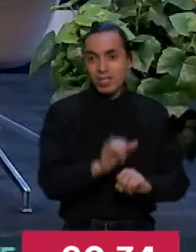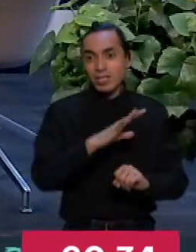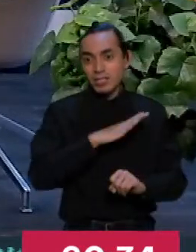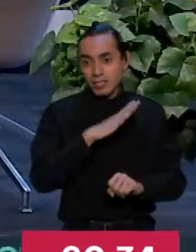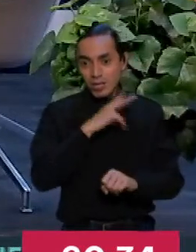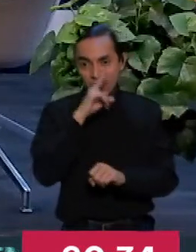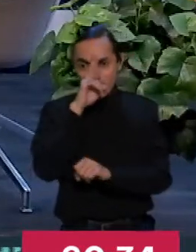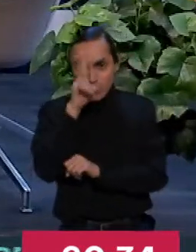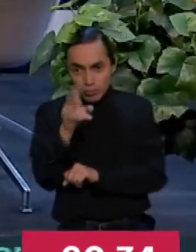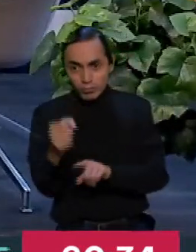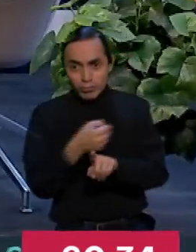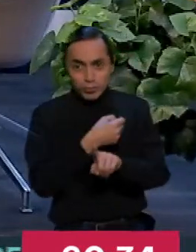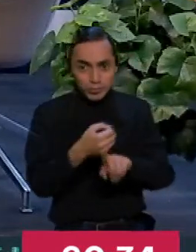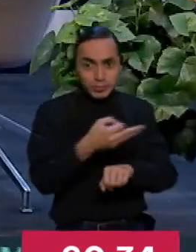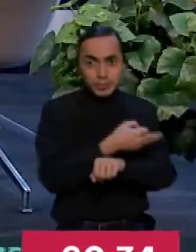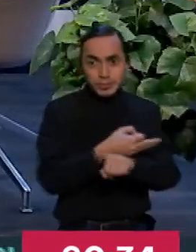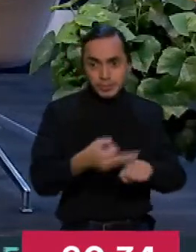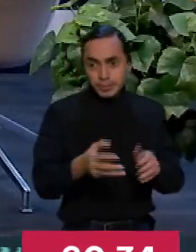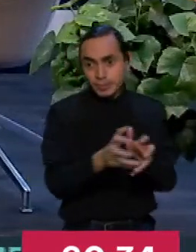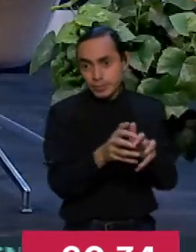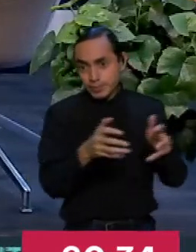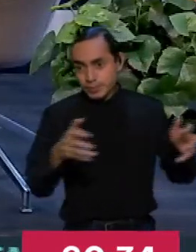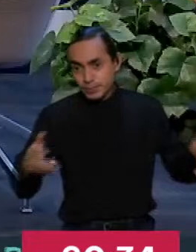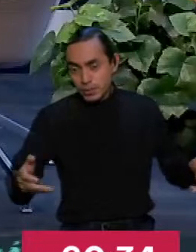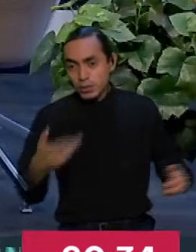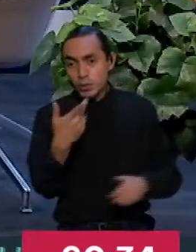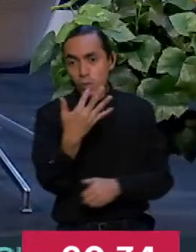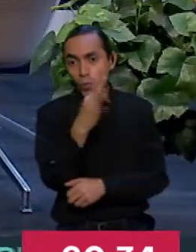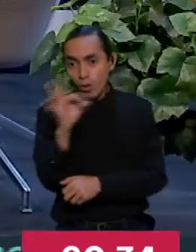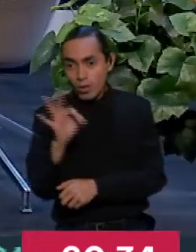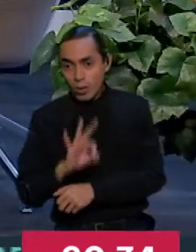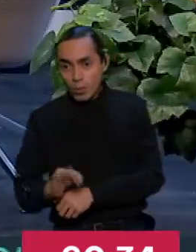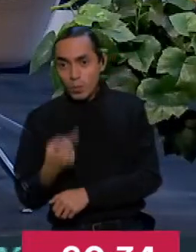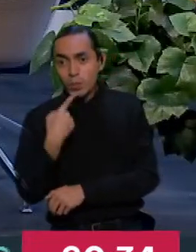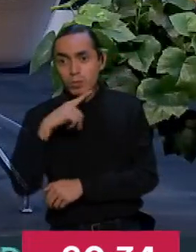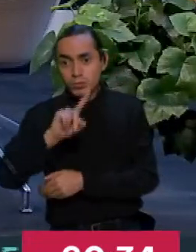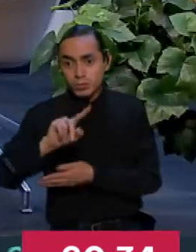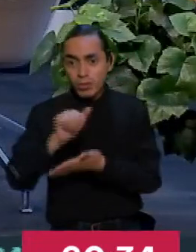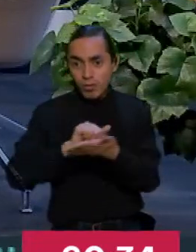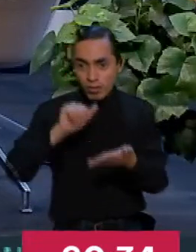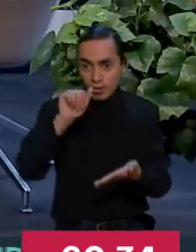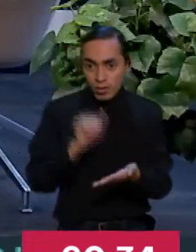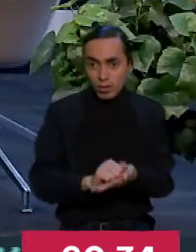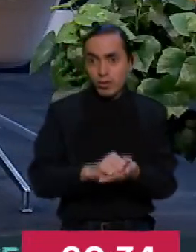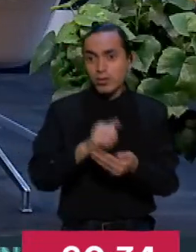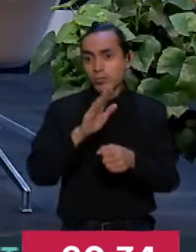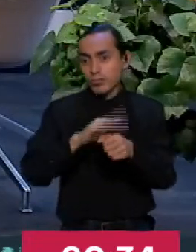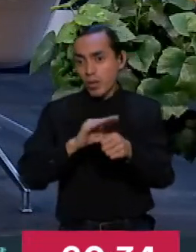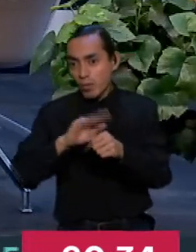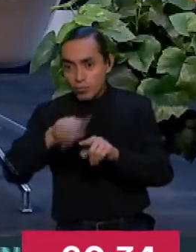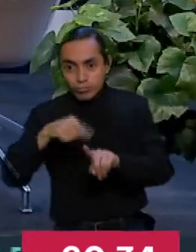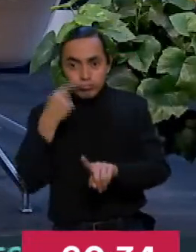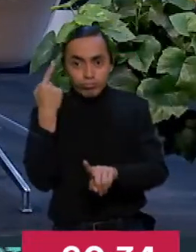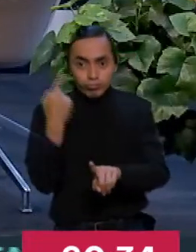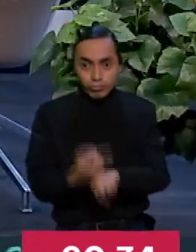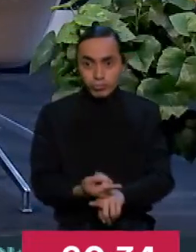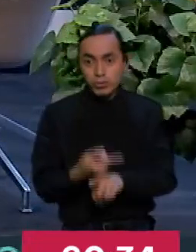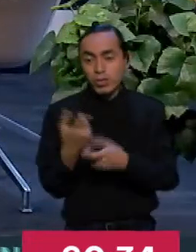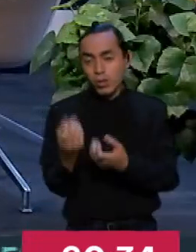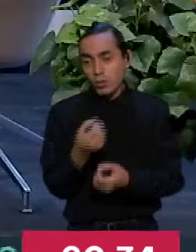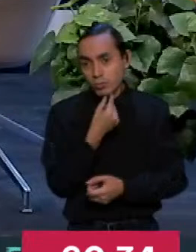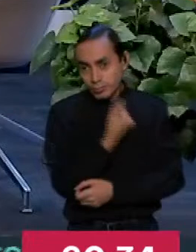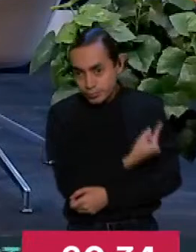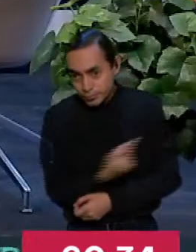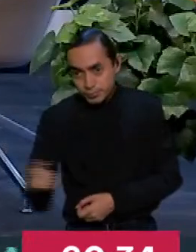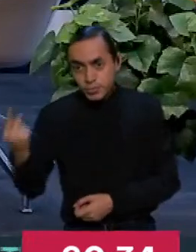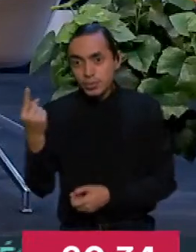familiar, se incrementó 50% de las denuncias de violencia sexual, 30% de corrupción de menores, y pese a todo